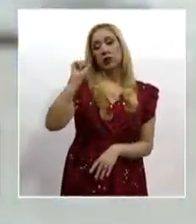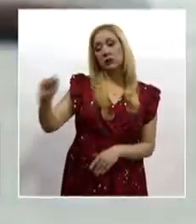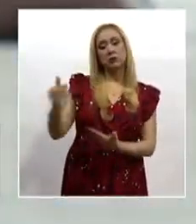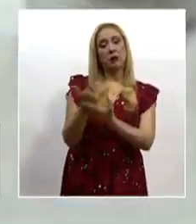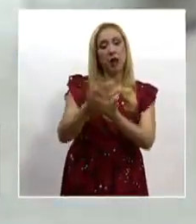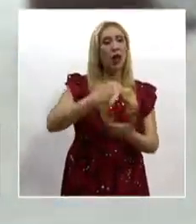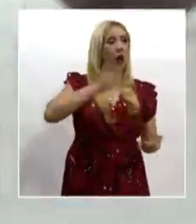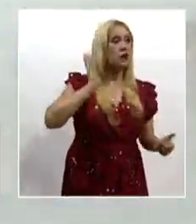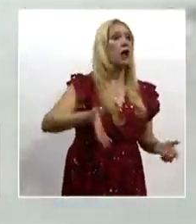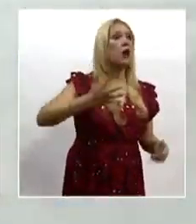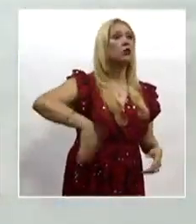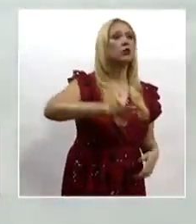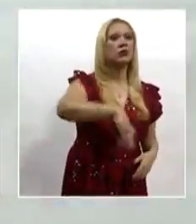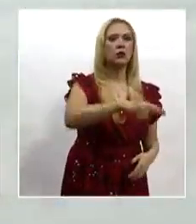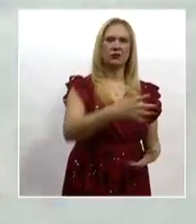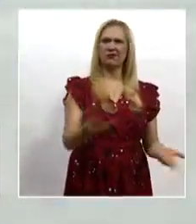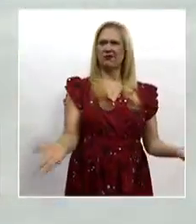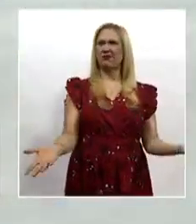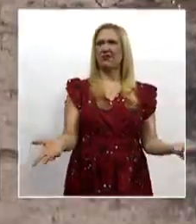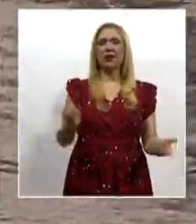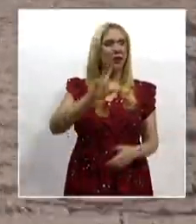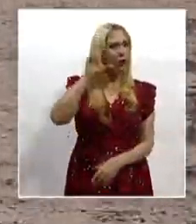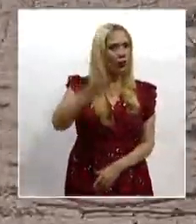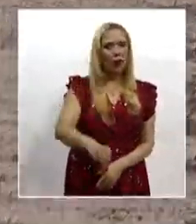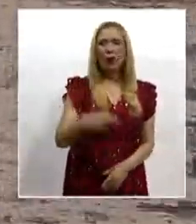vida, señalaron especialistas de la UNAM.